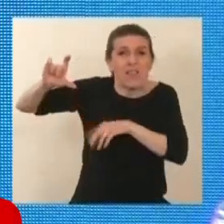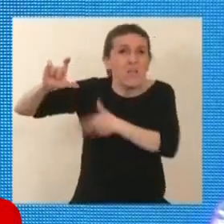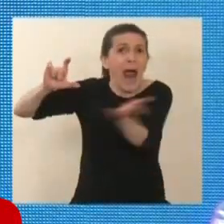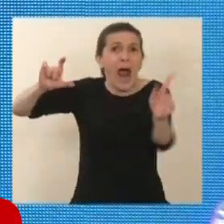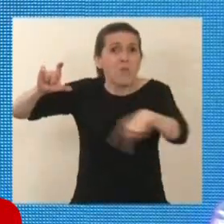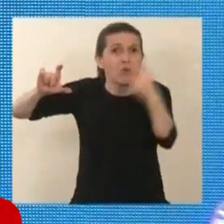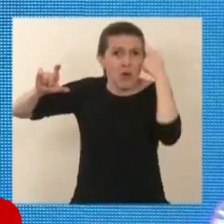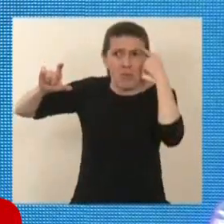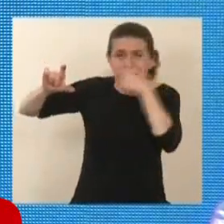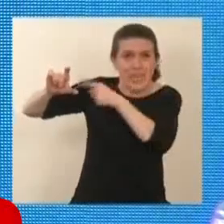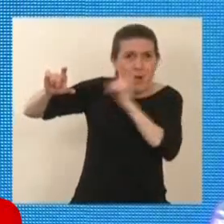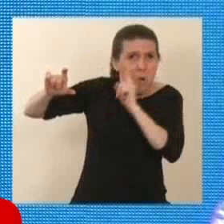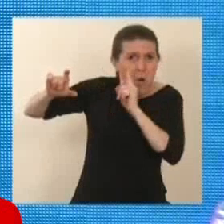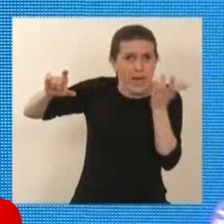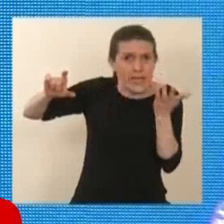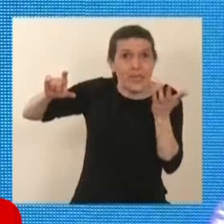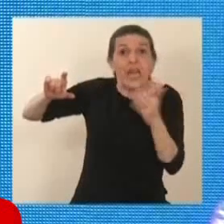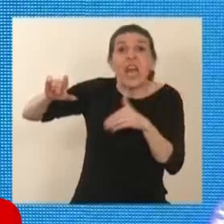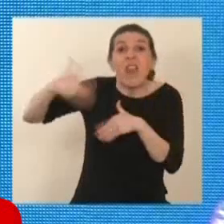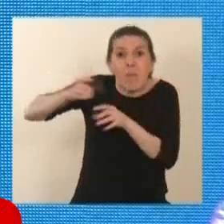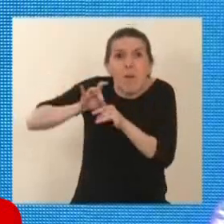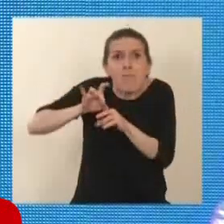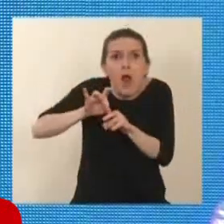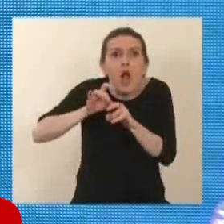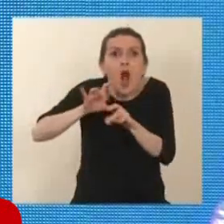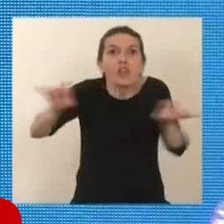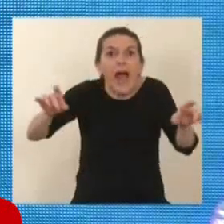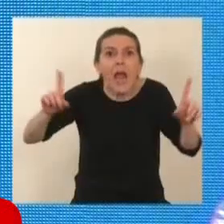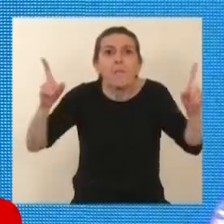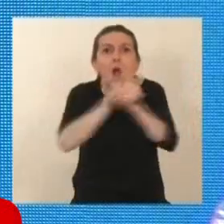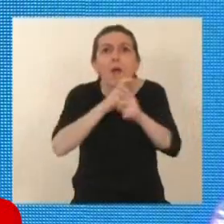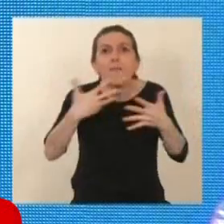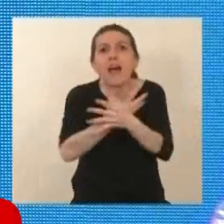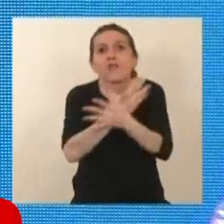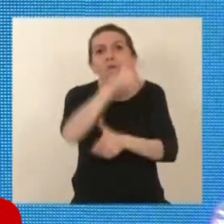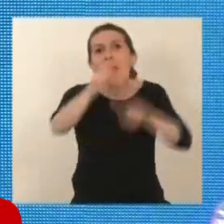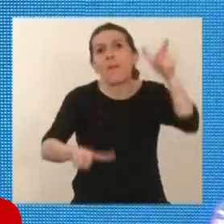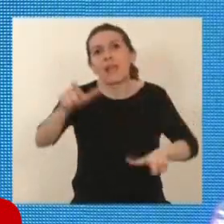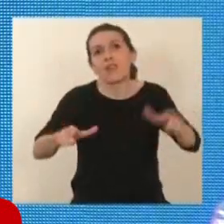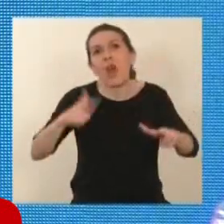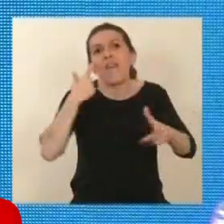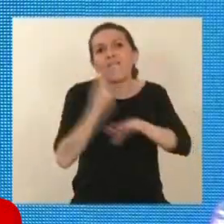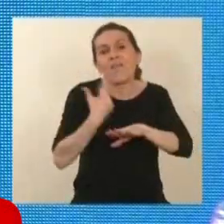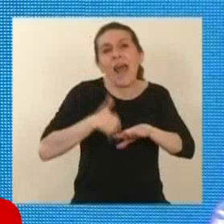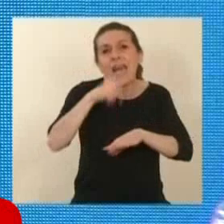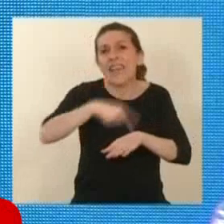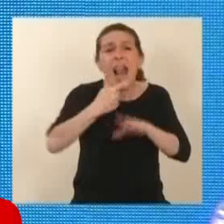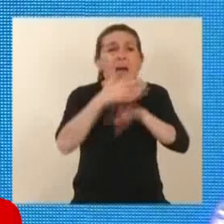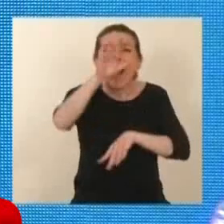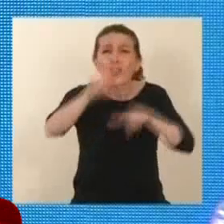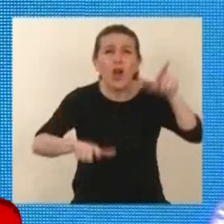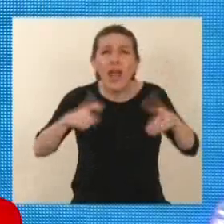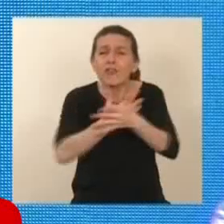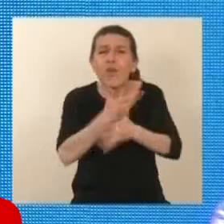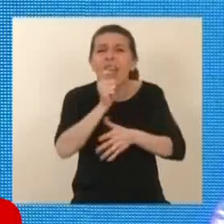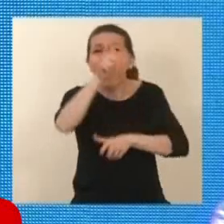y después le queda un problema enorme a la sociedad argentina que sufre la gente, que sufre la mayoría, que termina